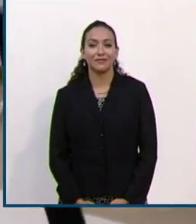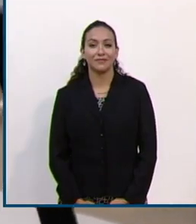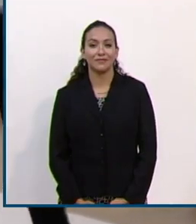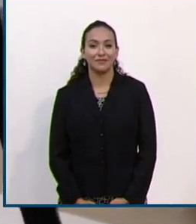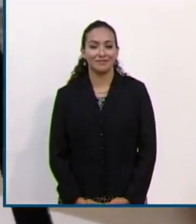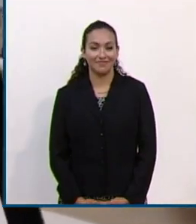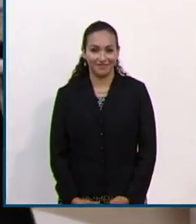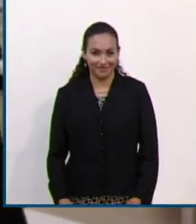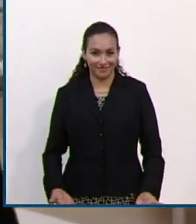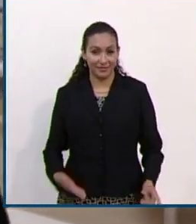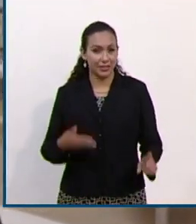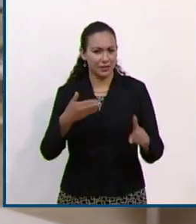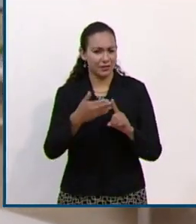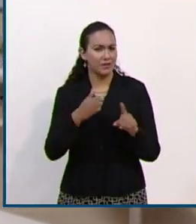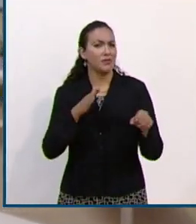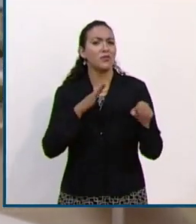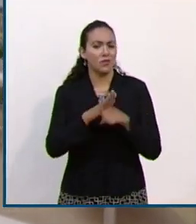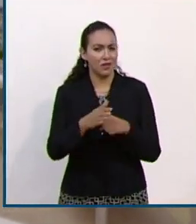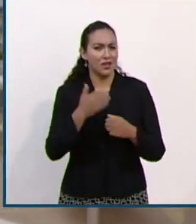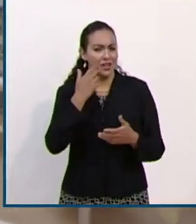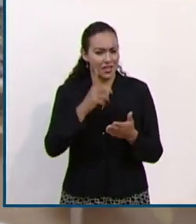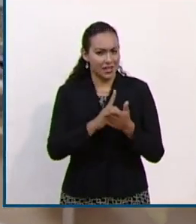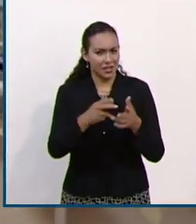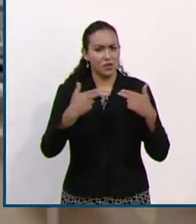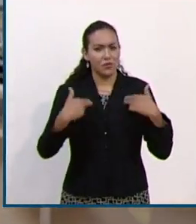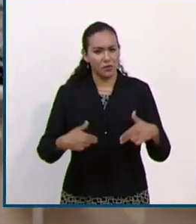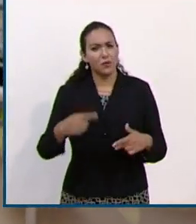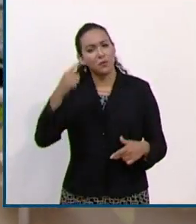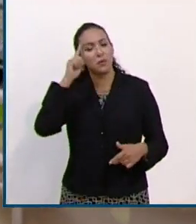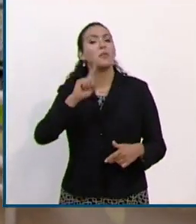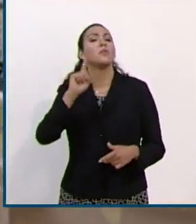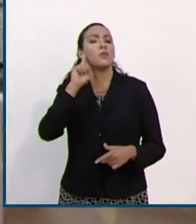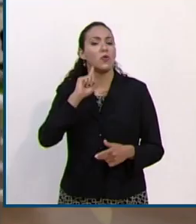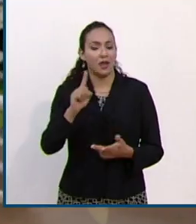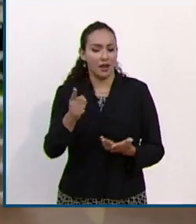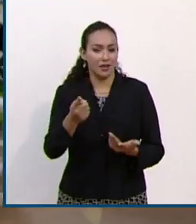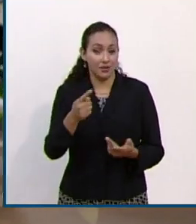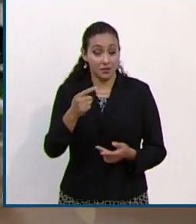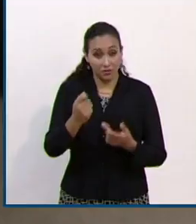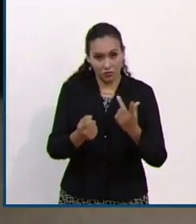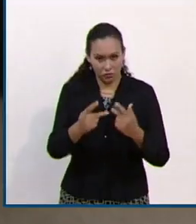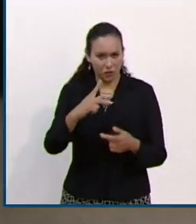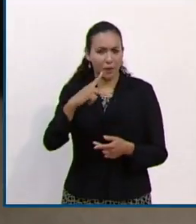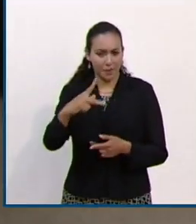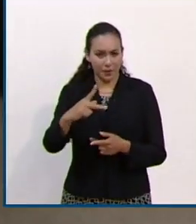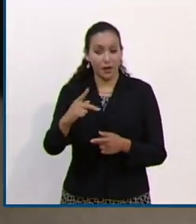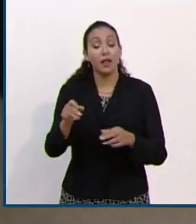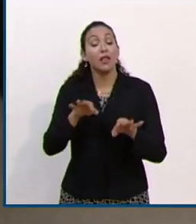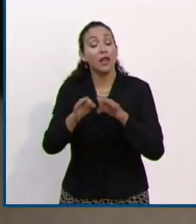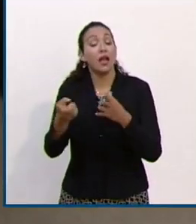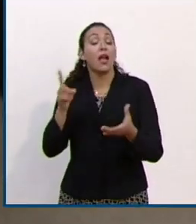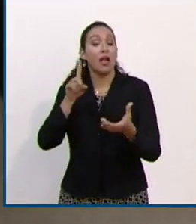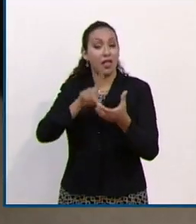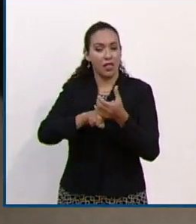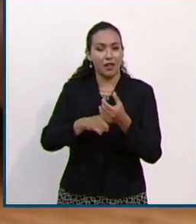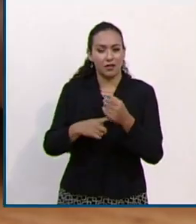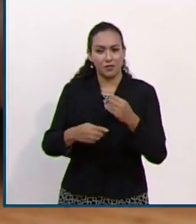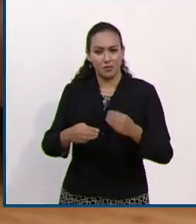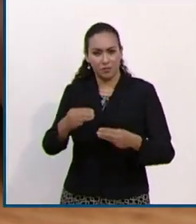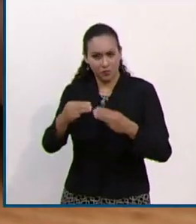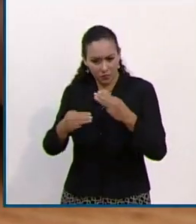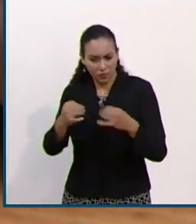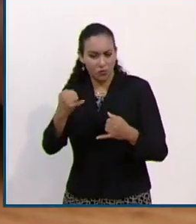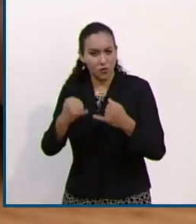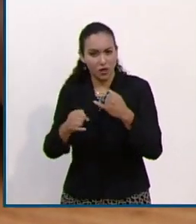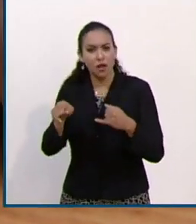Y con el fin de hacer efectivo el derecho humano a la higiene menstrual de las más de 20.211 servidoras públicas y visitantes